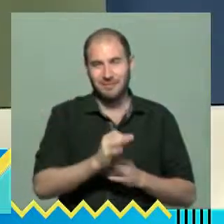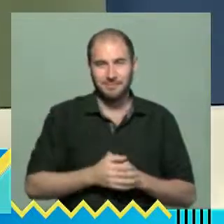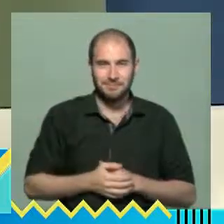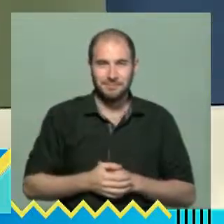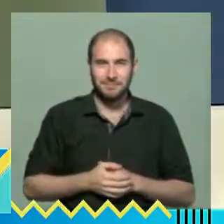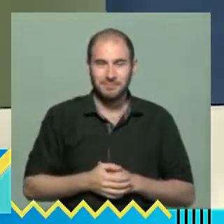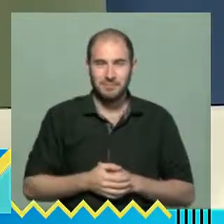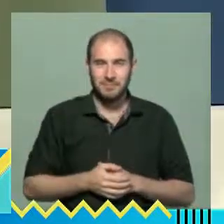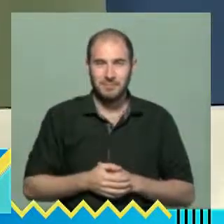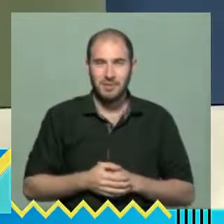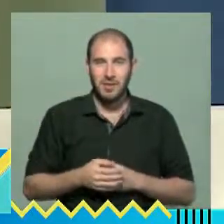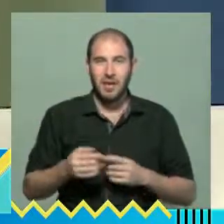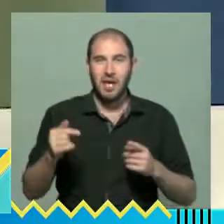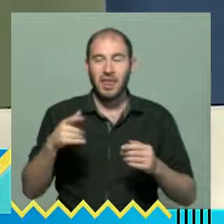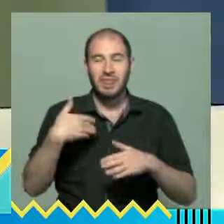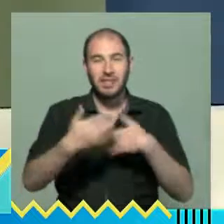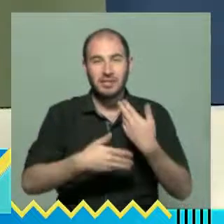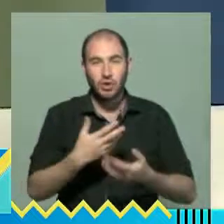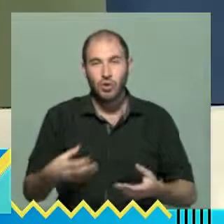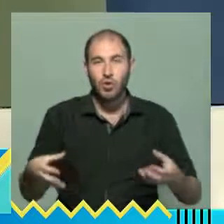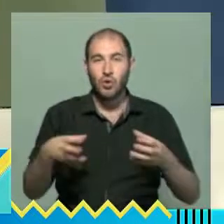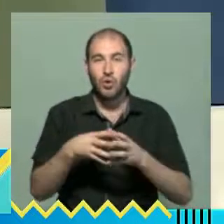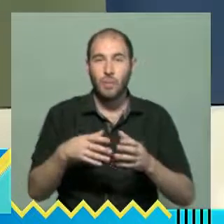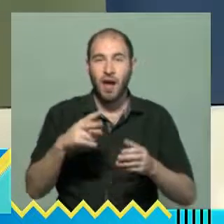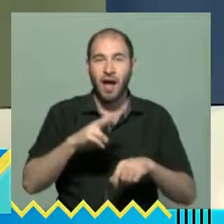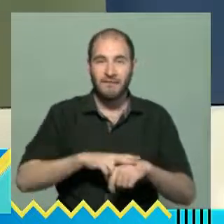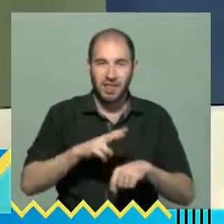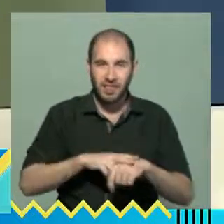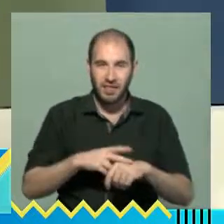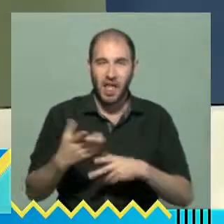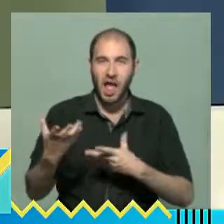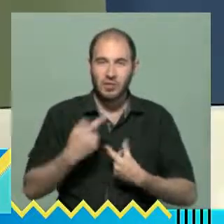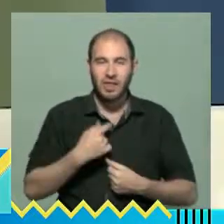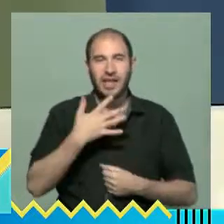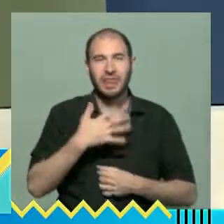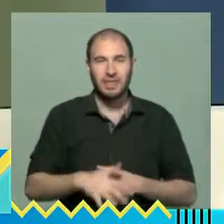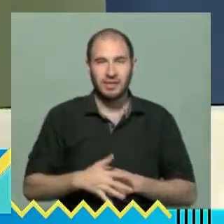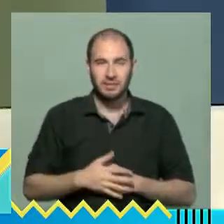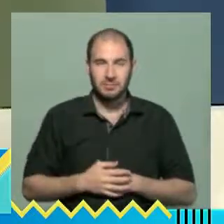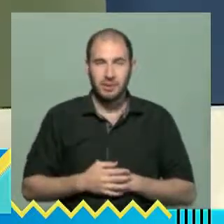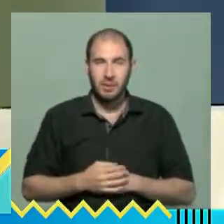es poder desarrollar un conjunto de habilidades que me permitan comprender